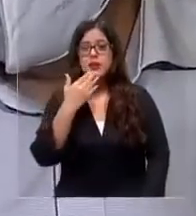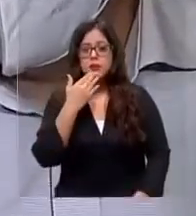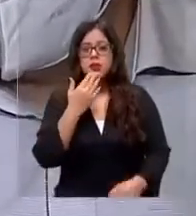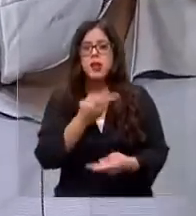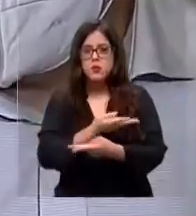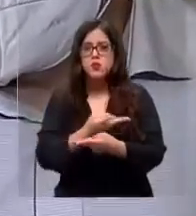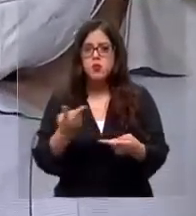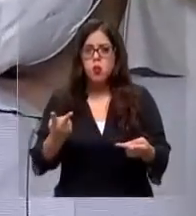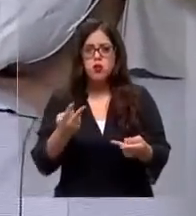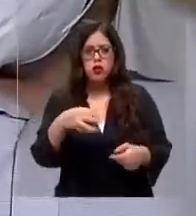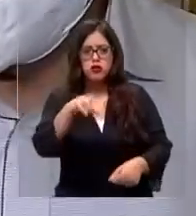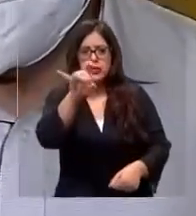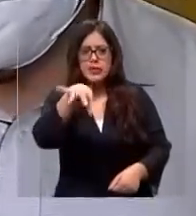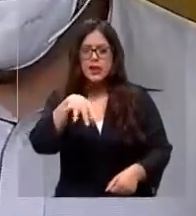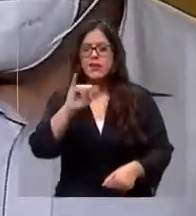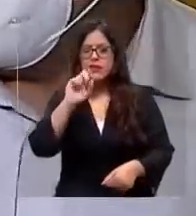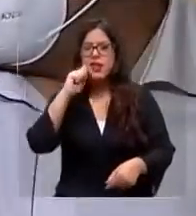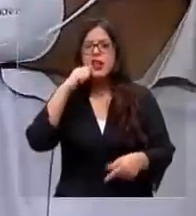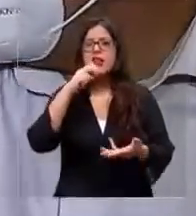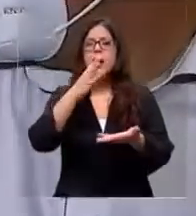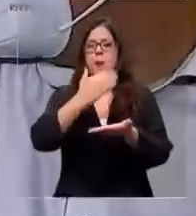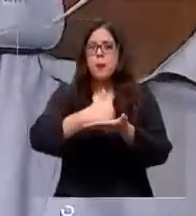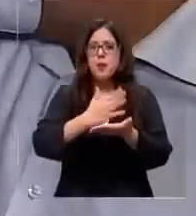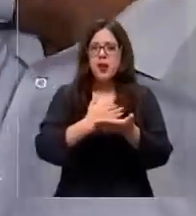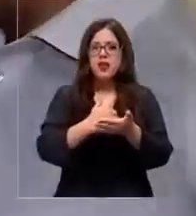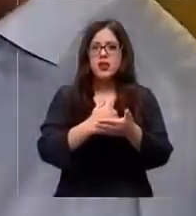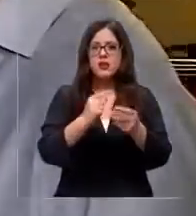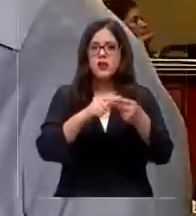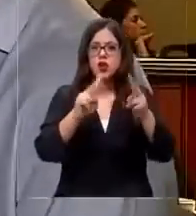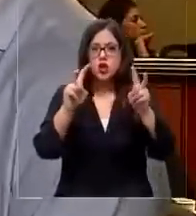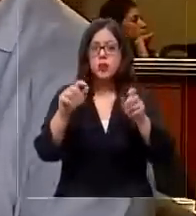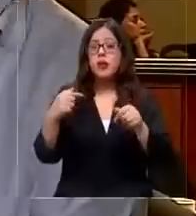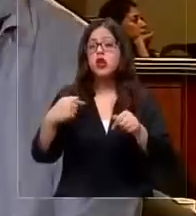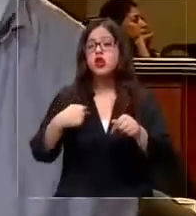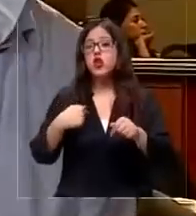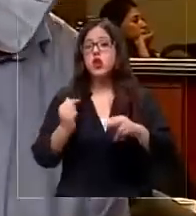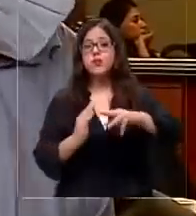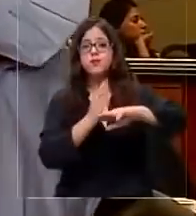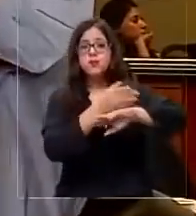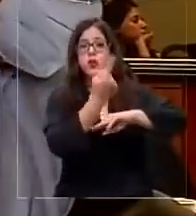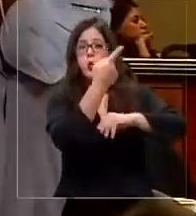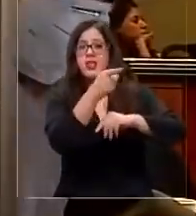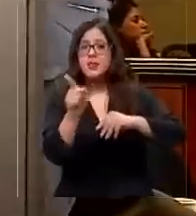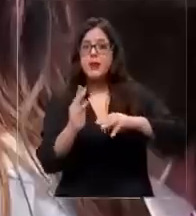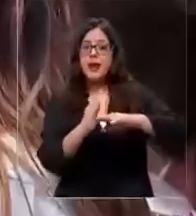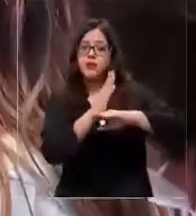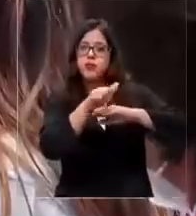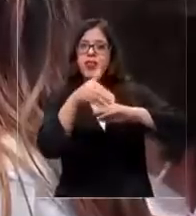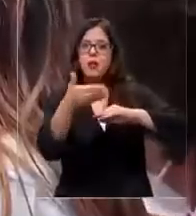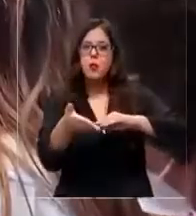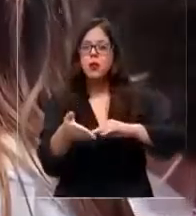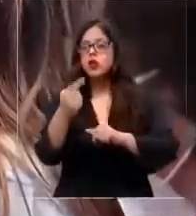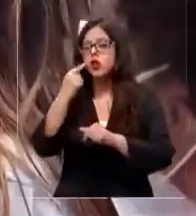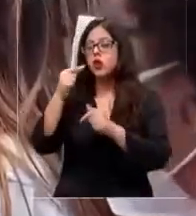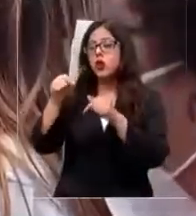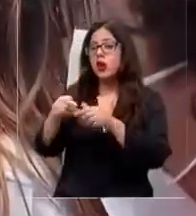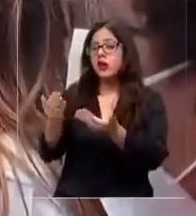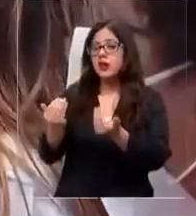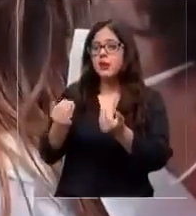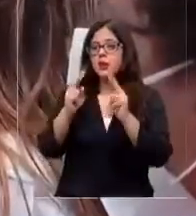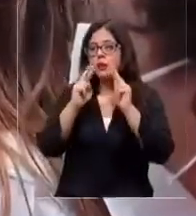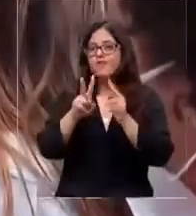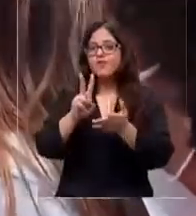conocimiento público, esto estaba planificado en dos fases. A mí me correspondía ir una semana después. Necesitamos mirar